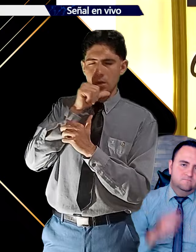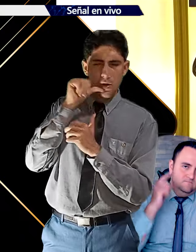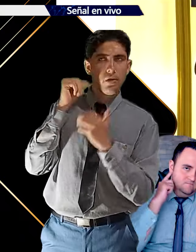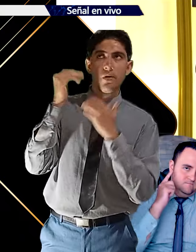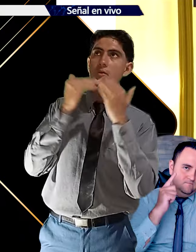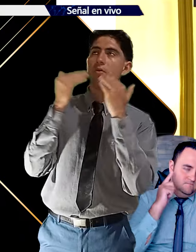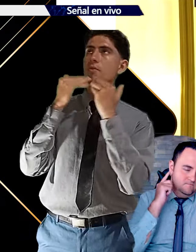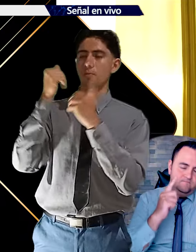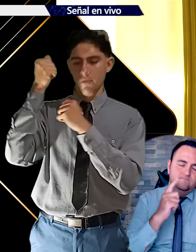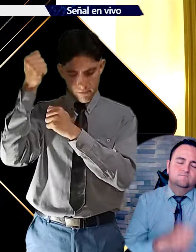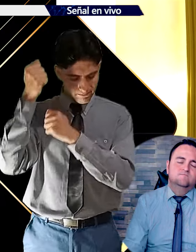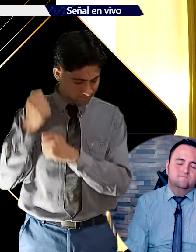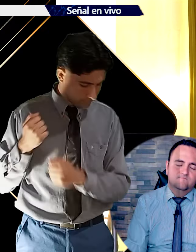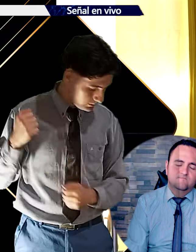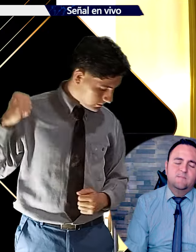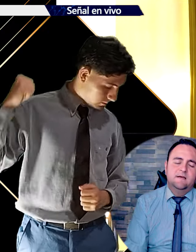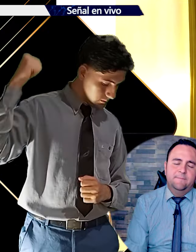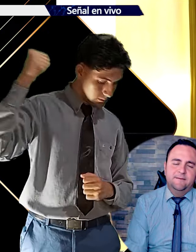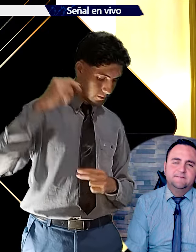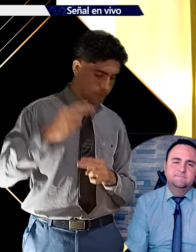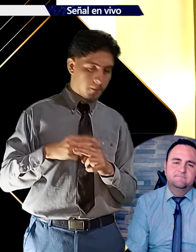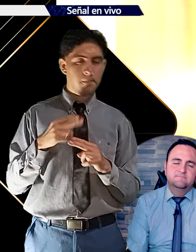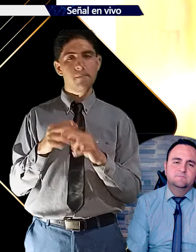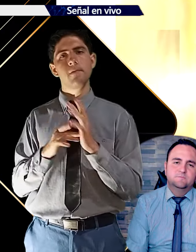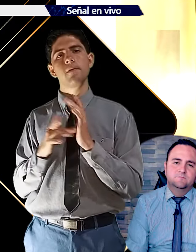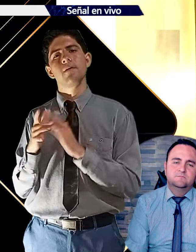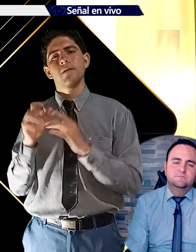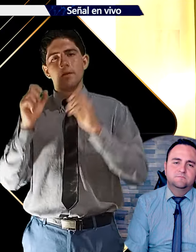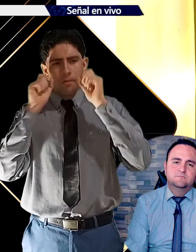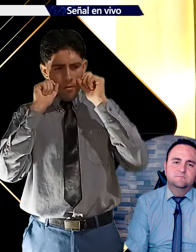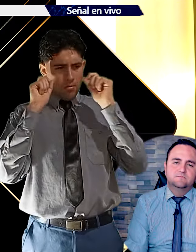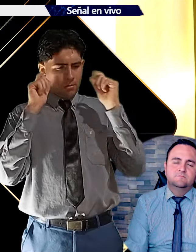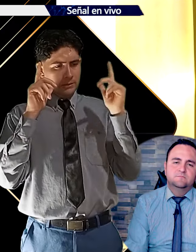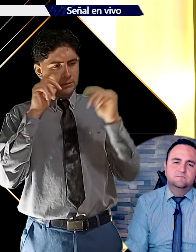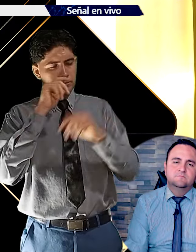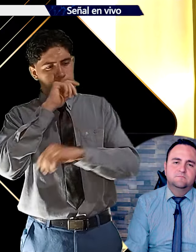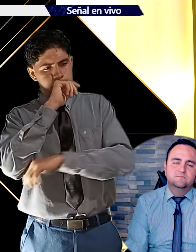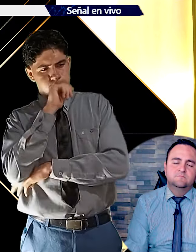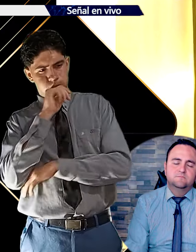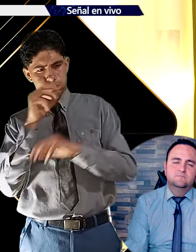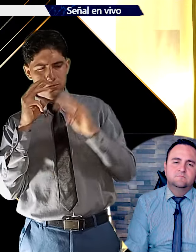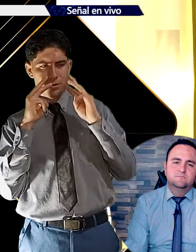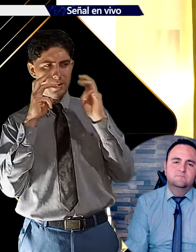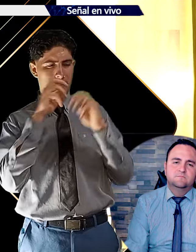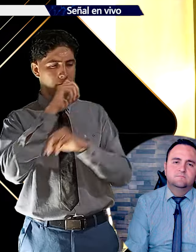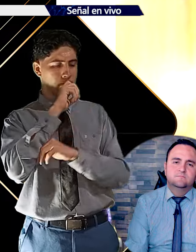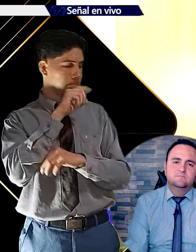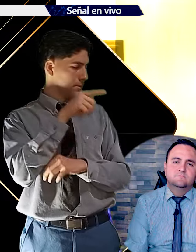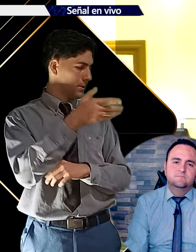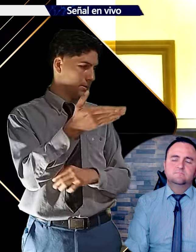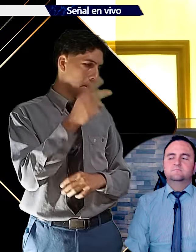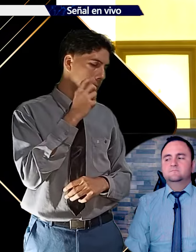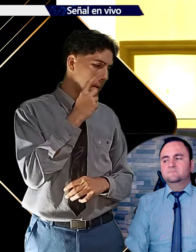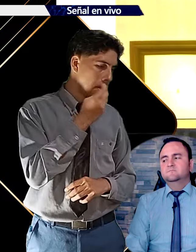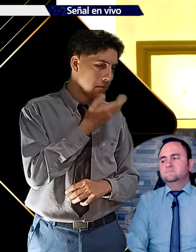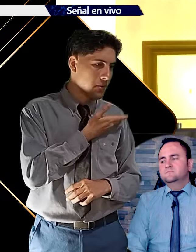oración, mucha ayuno, confianza en el Señor, que le va a dar la victoria. Pero hermanos, me sorprende a mí